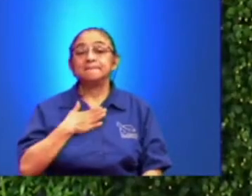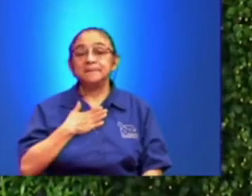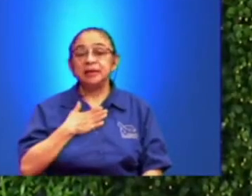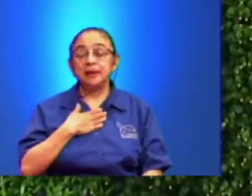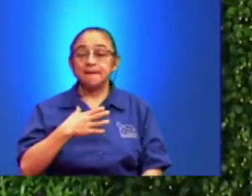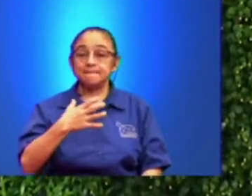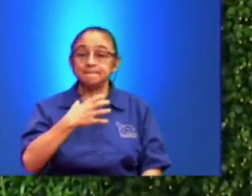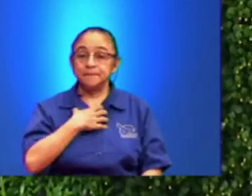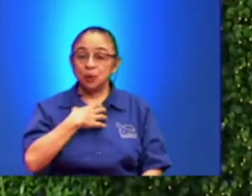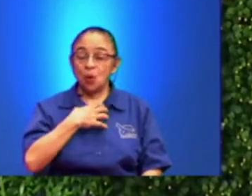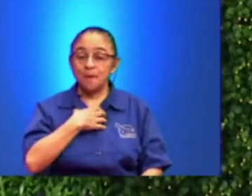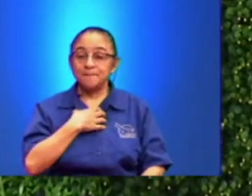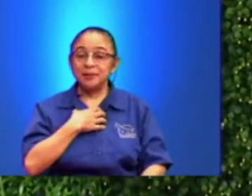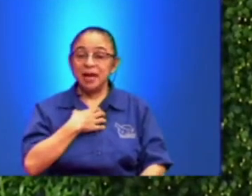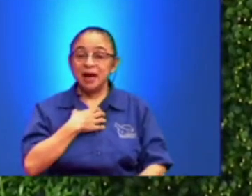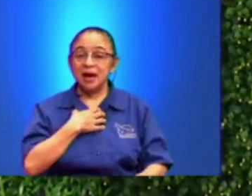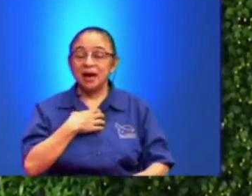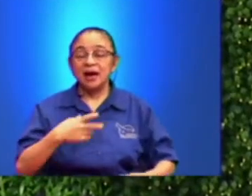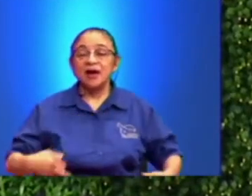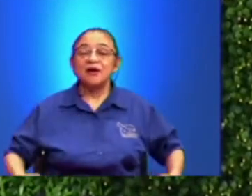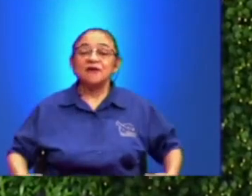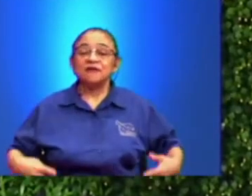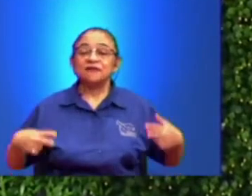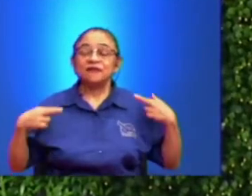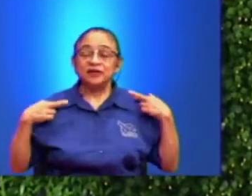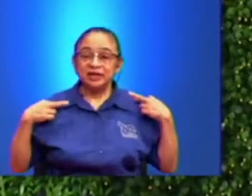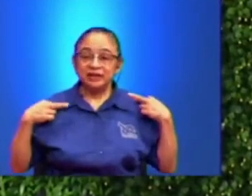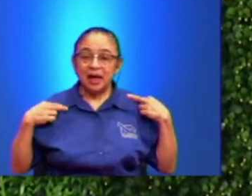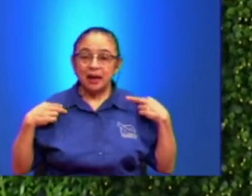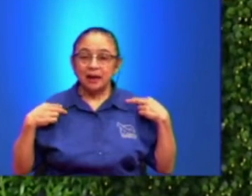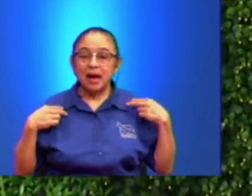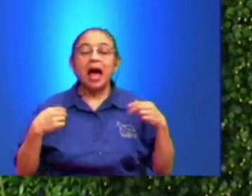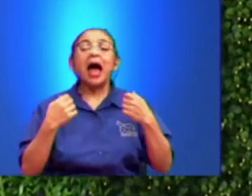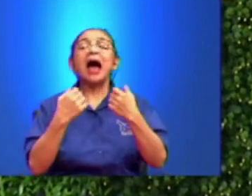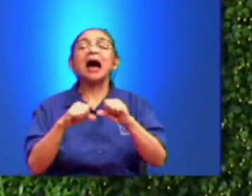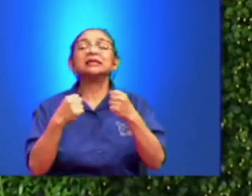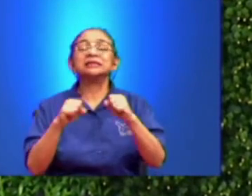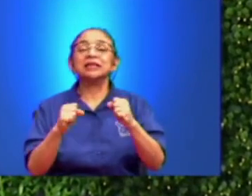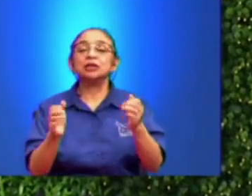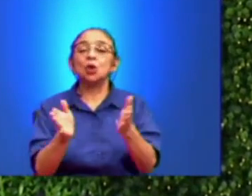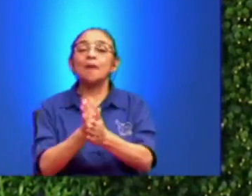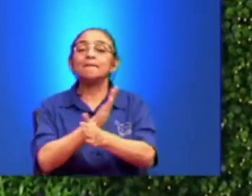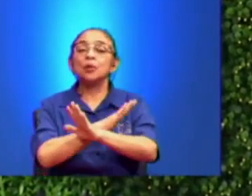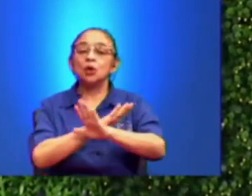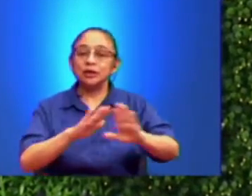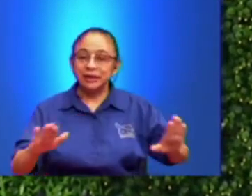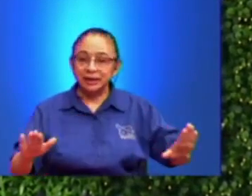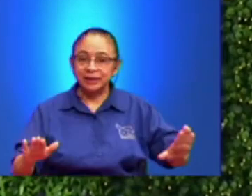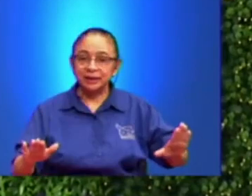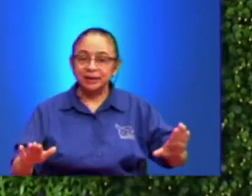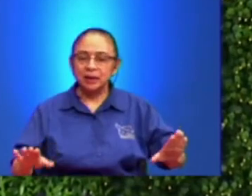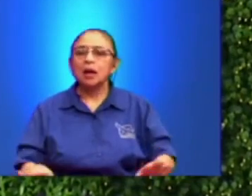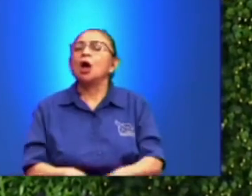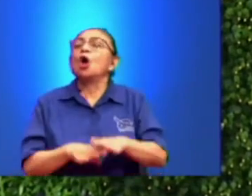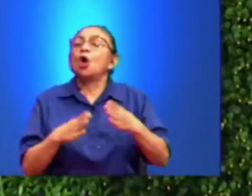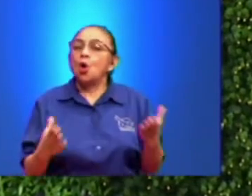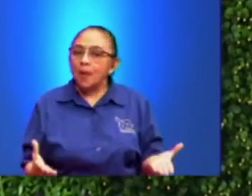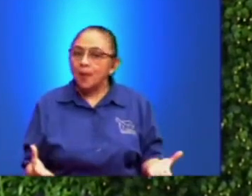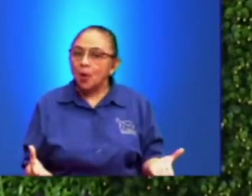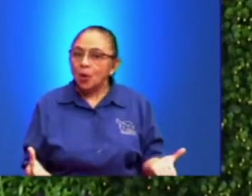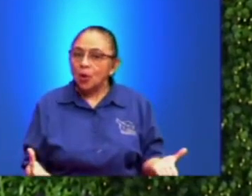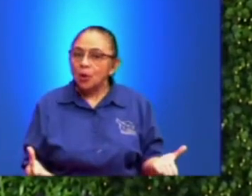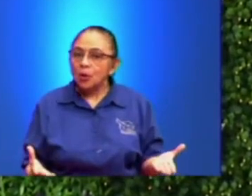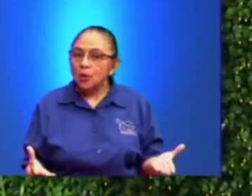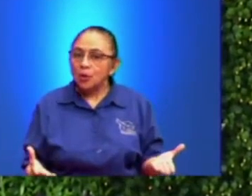porque eso es lo que dice la biblia hacen morir en vosotros lo terrenal entonces cómo lo vamos a hacer unir